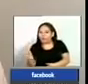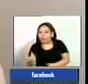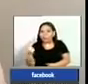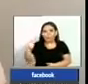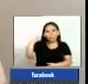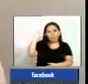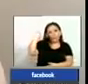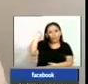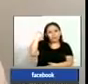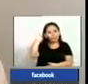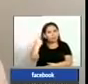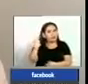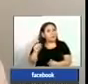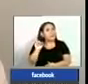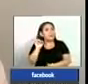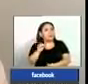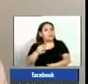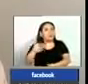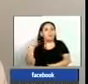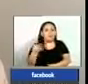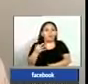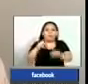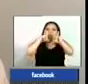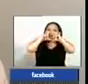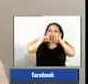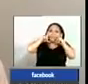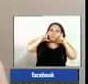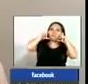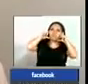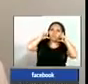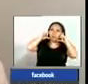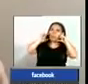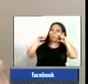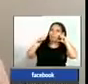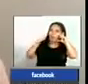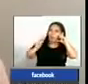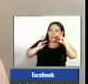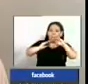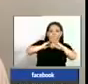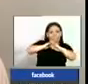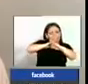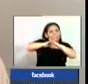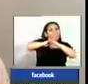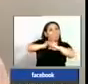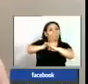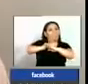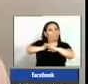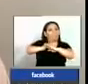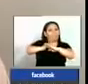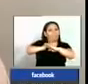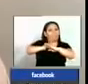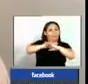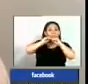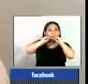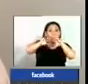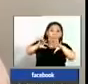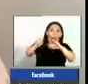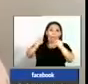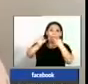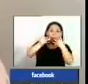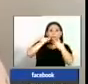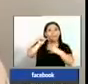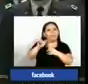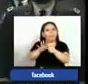básica de la utilización de la mascarilla como forma de evitar una mayor propagación de esta